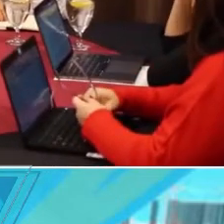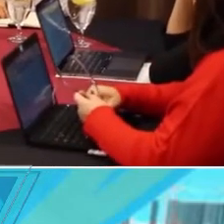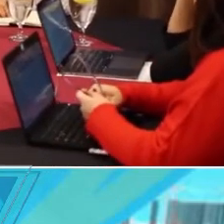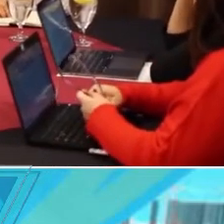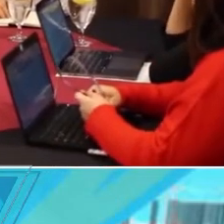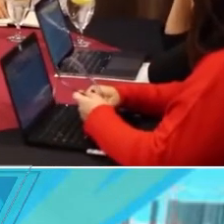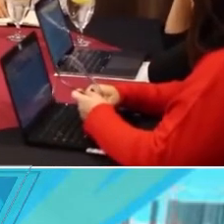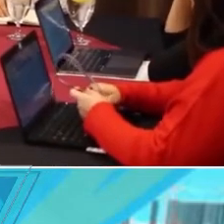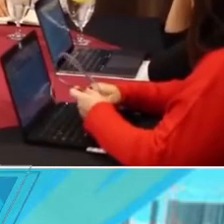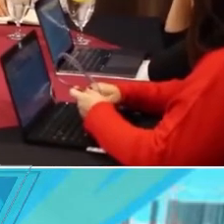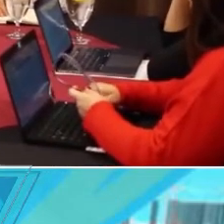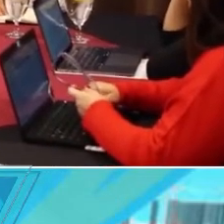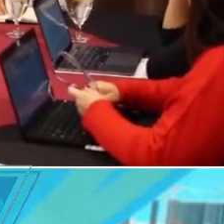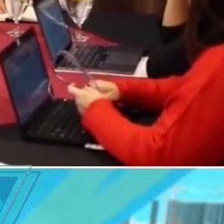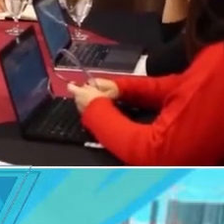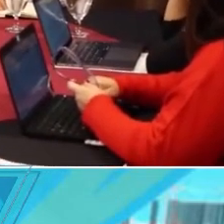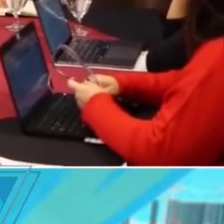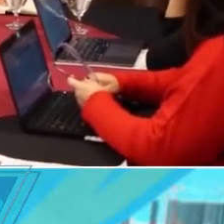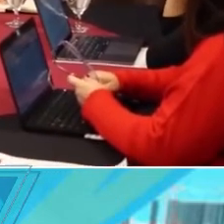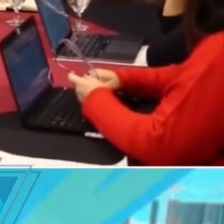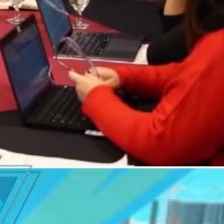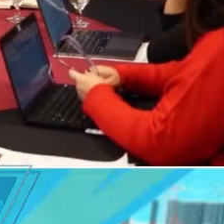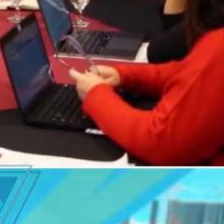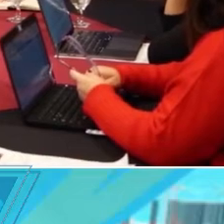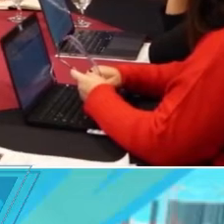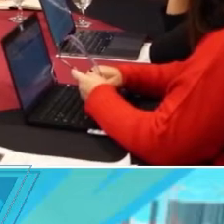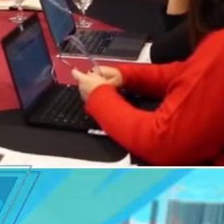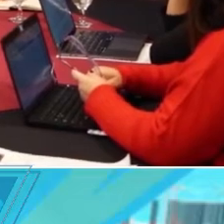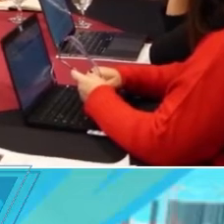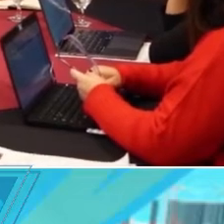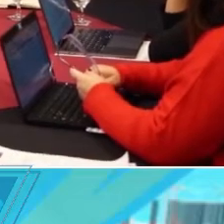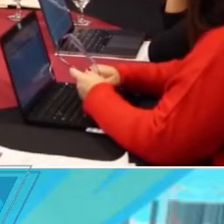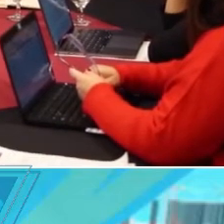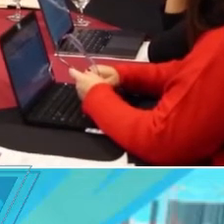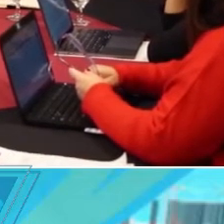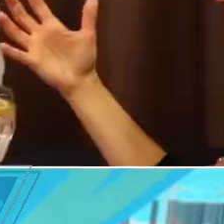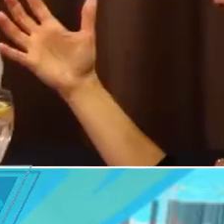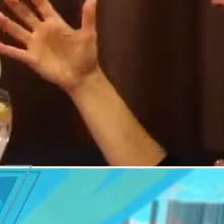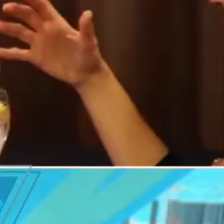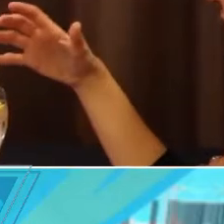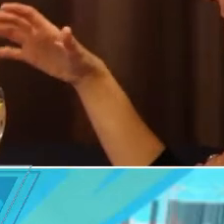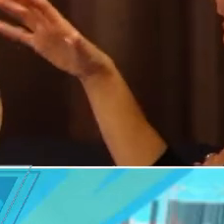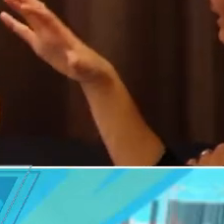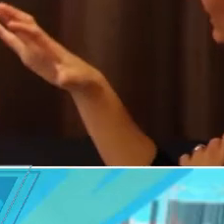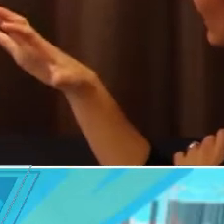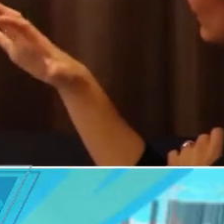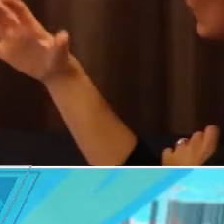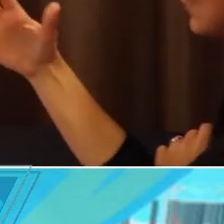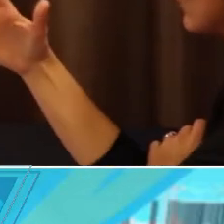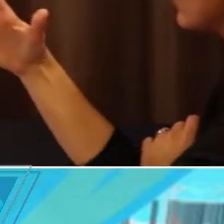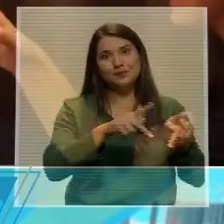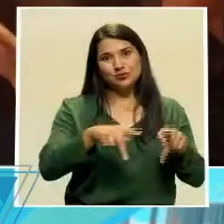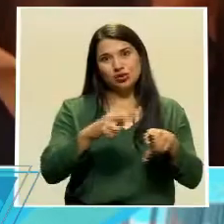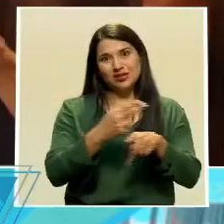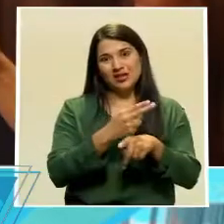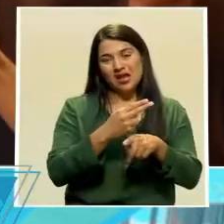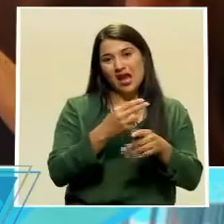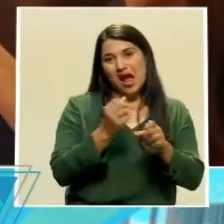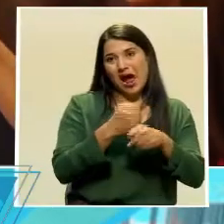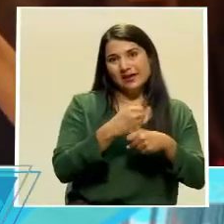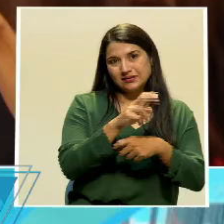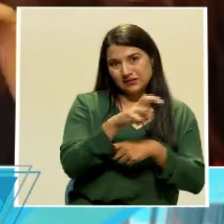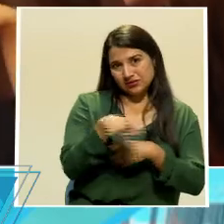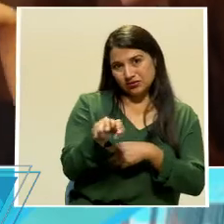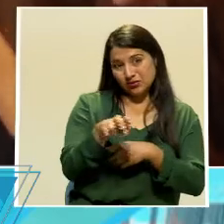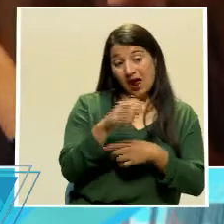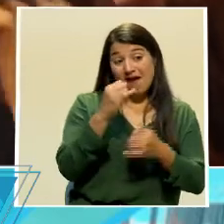recarga o lo cobra, como dije anteriormente, a las empresas y a los consumidores, que si al final son los que se van a ver pues más afectados. Por